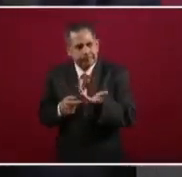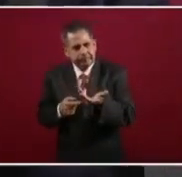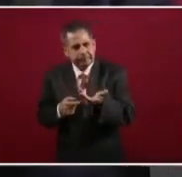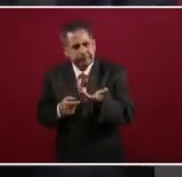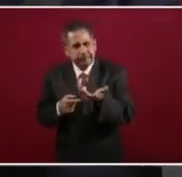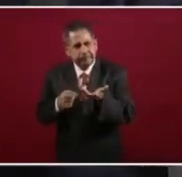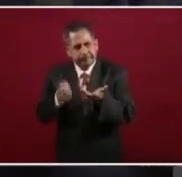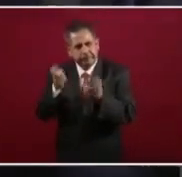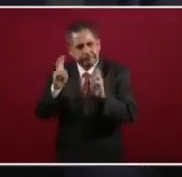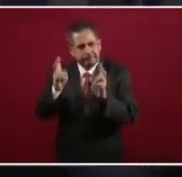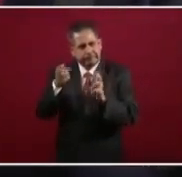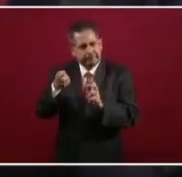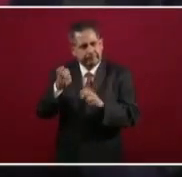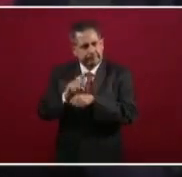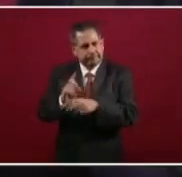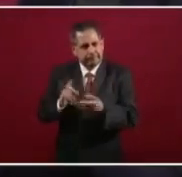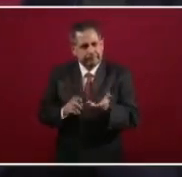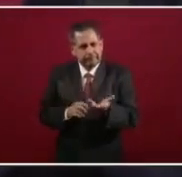este